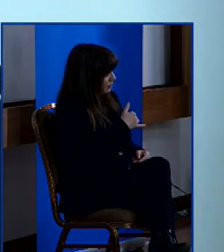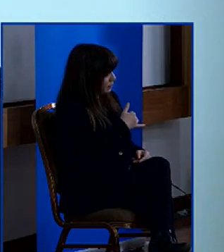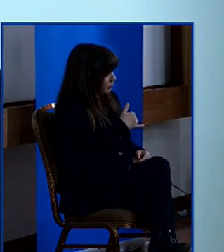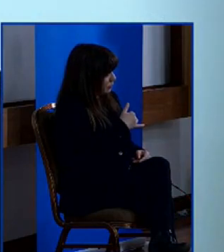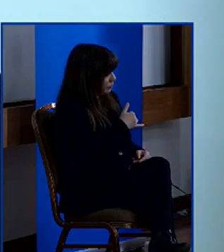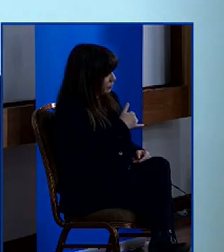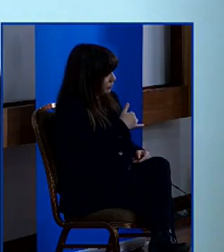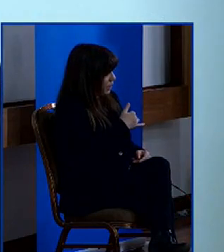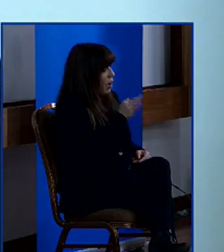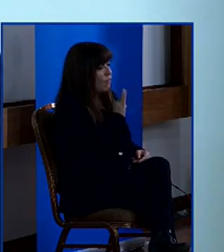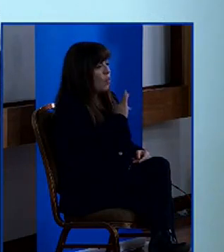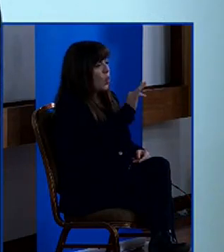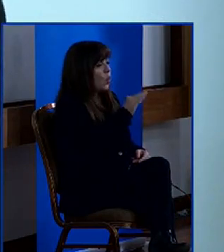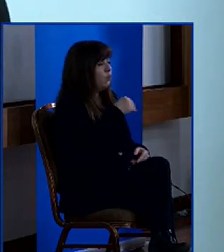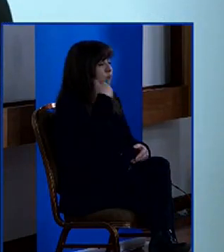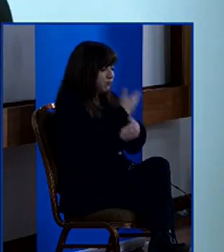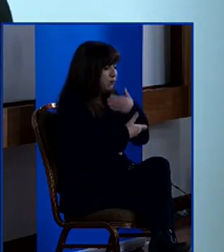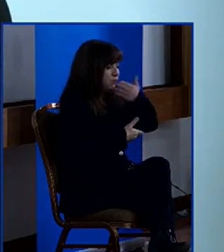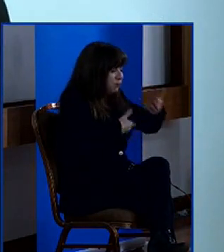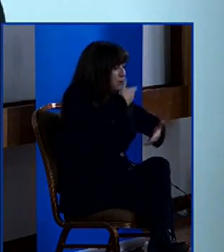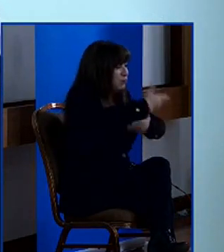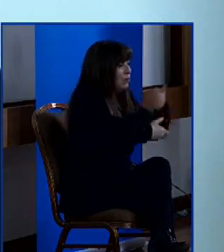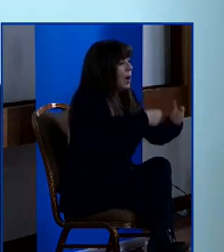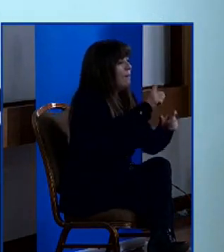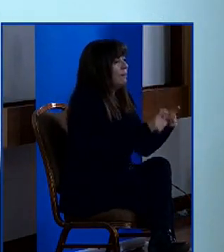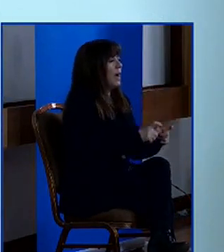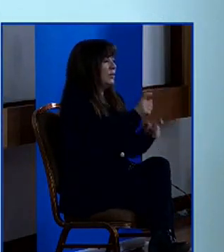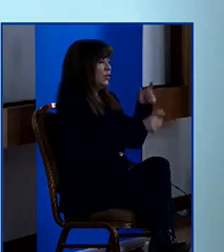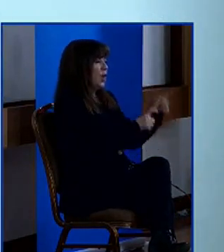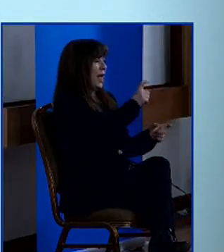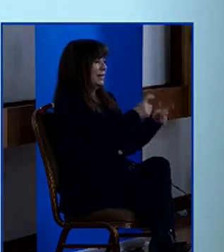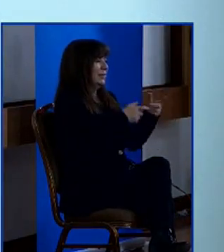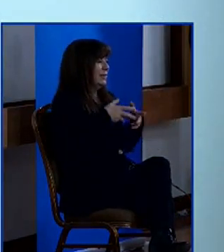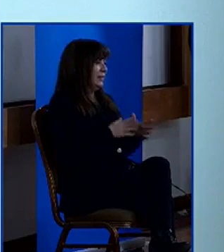y de las futuras generaciones, ¿no? The future generations, ¿no? Como dicen.